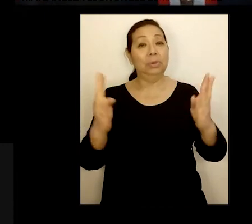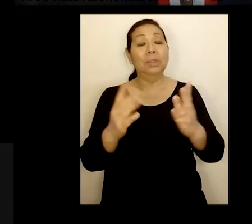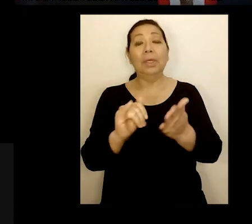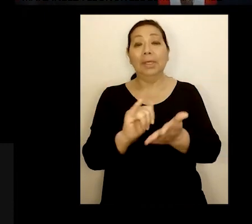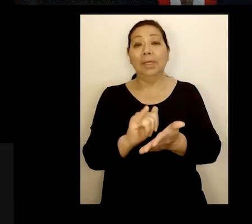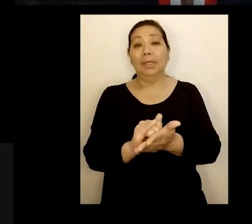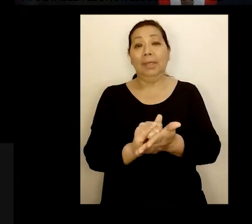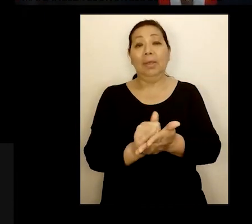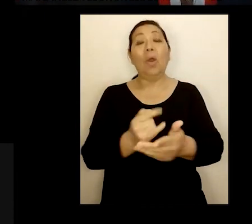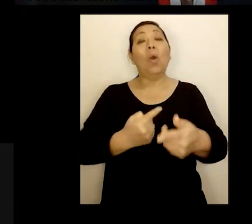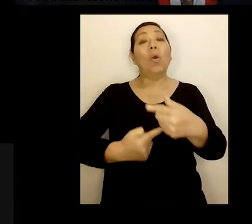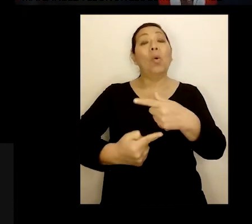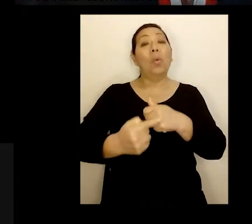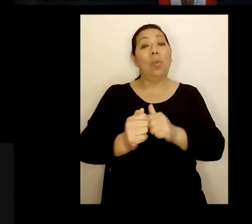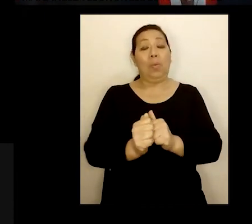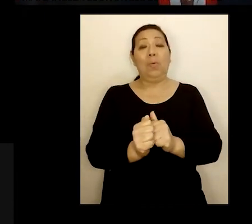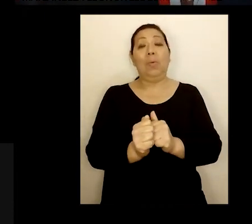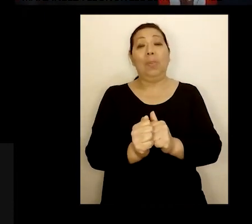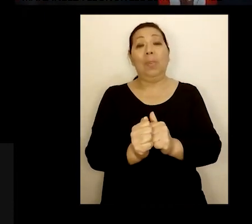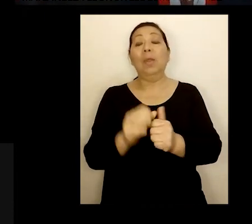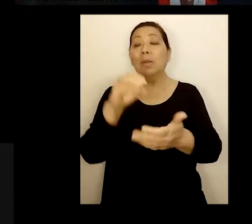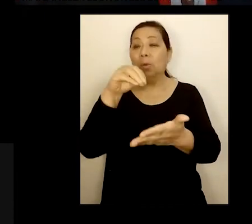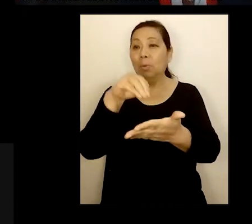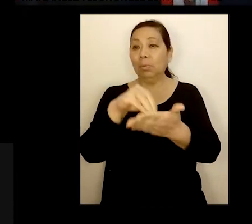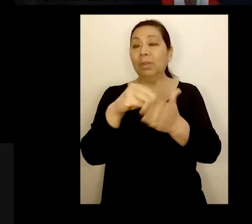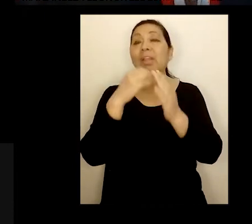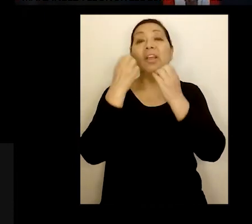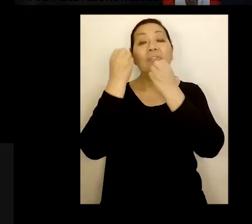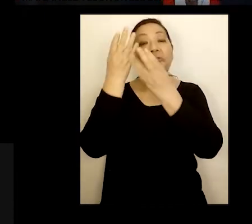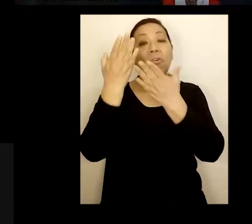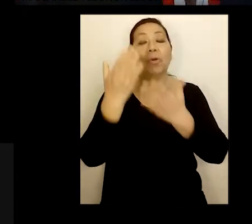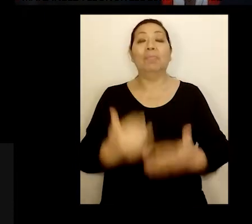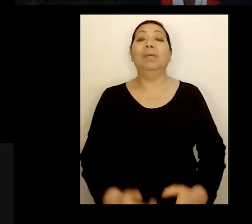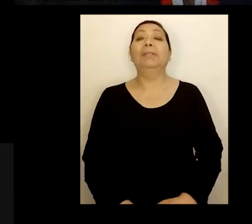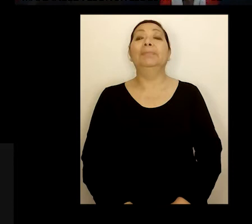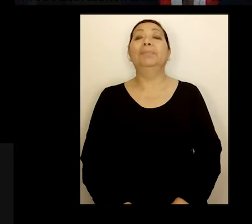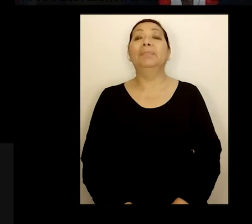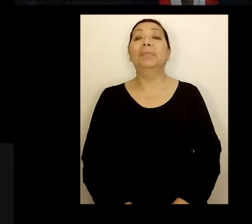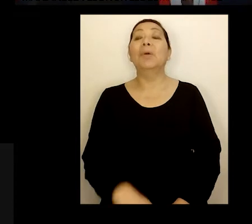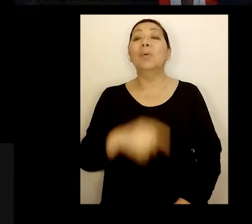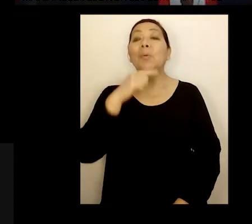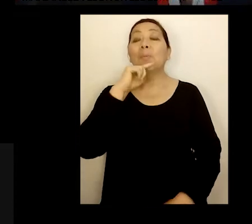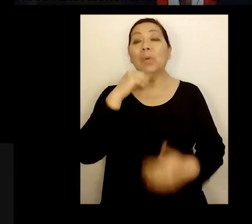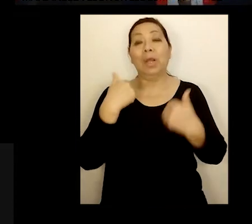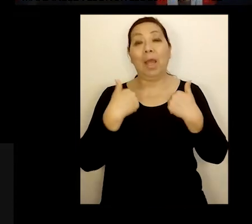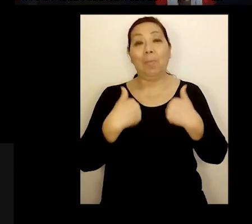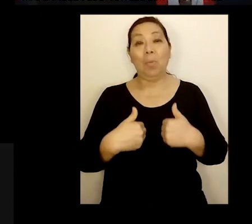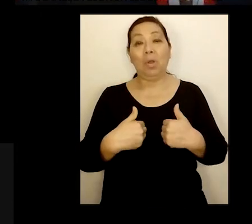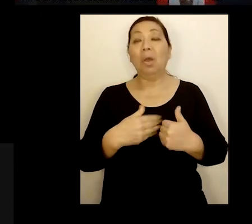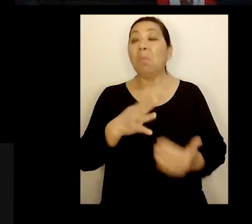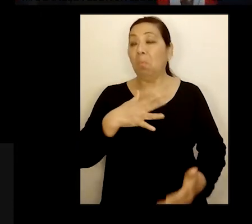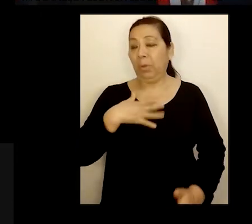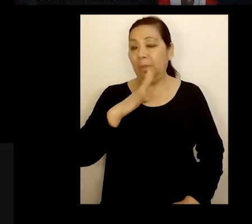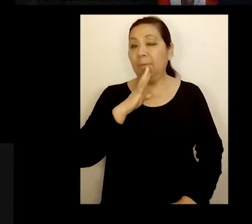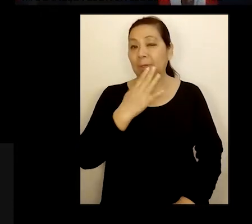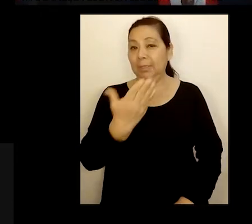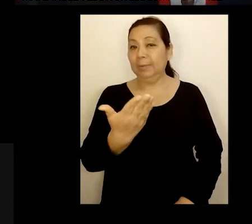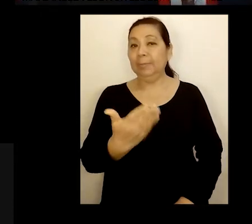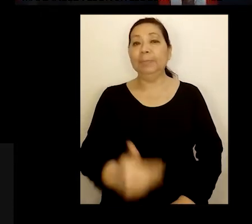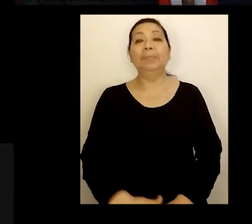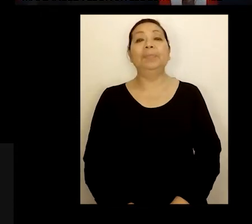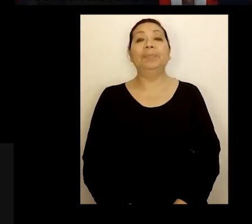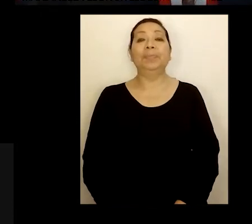misma que retomará al cumplimiento de este informe oral. Abogada, procuradora, puede hacer uso de la palabra.